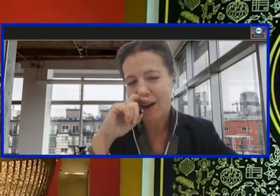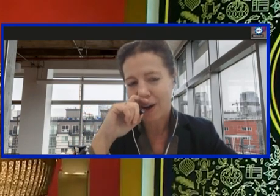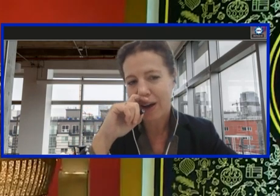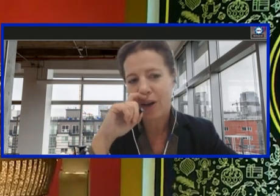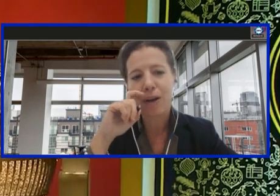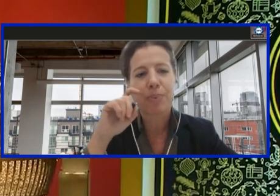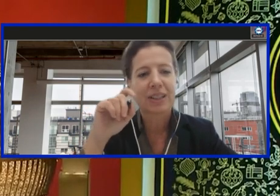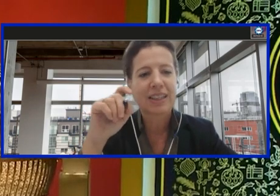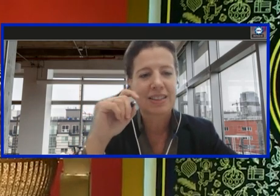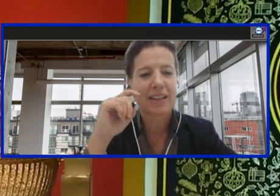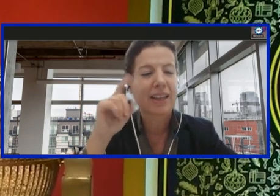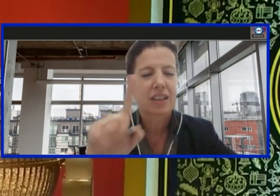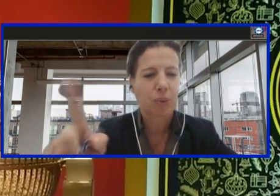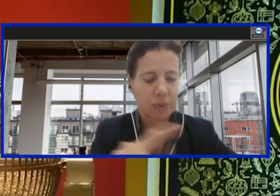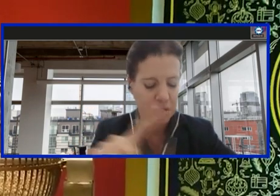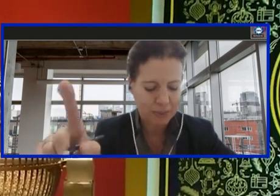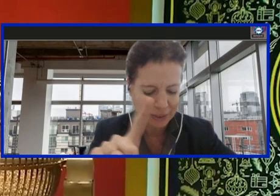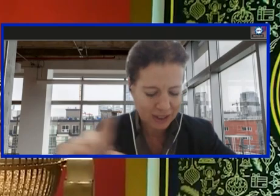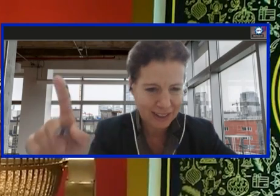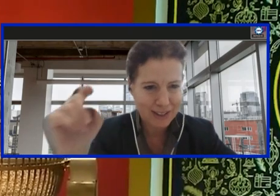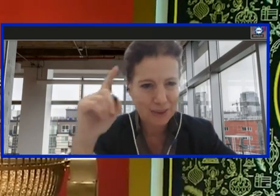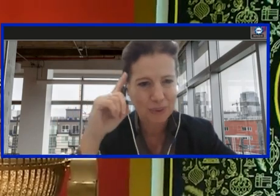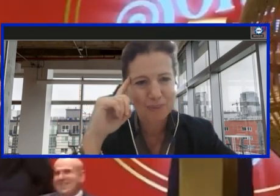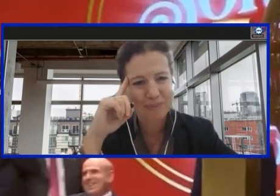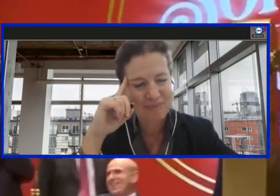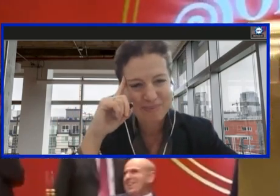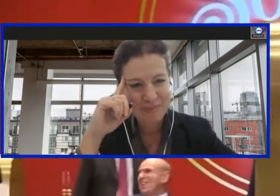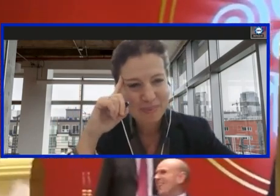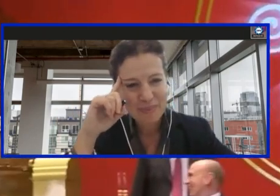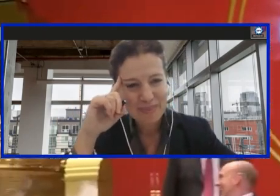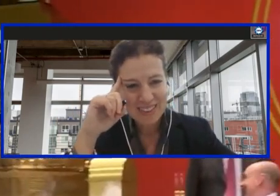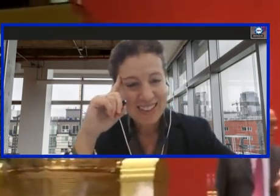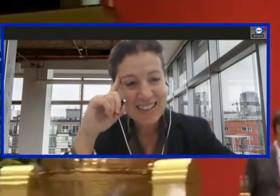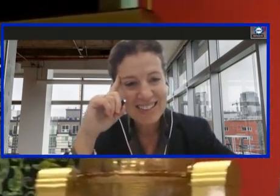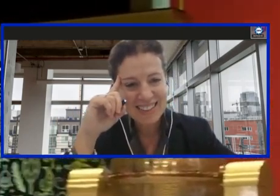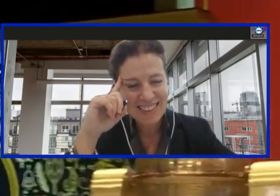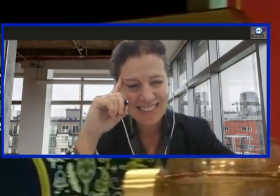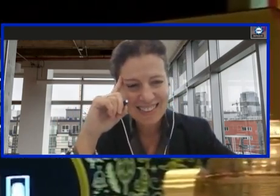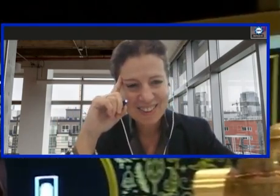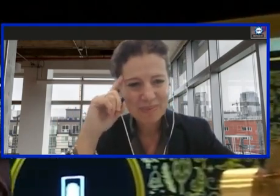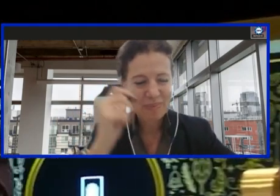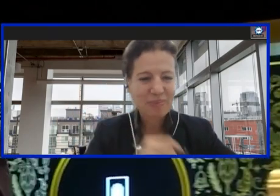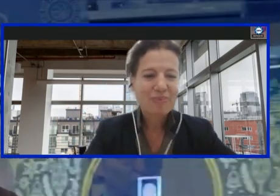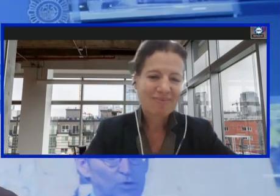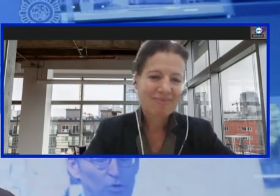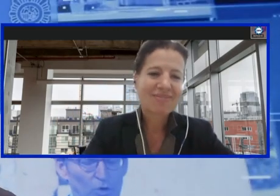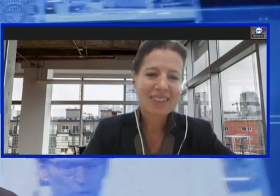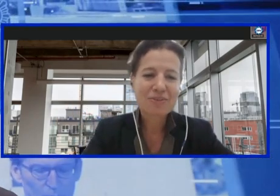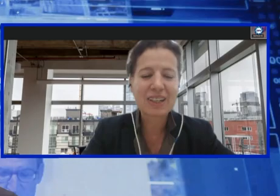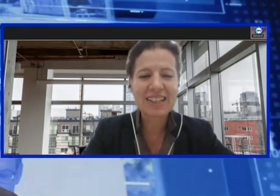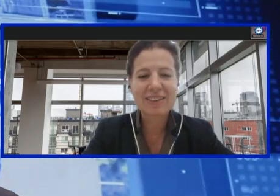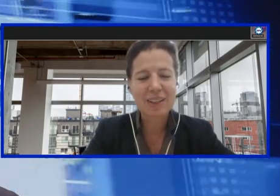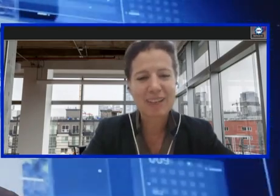sí, sí, sí. Hoy lo importante es el Día de la Salud. Yo siempre digo, el Día de la Salud. El Día de la Salud. Carmen Obregón, te envío un abrazo y te deseo Feliz Navidad.